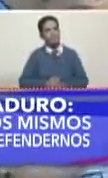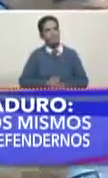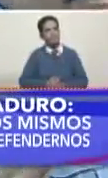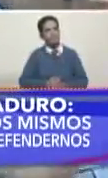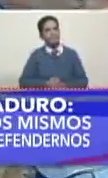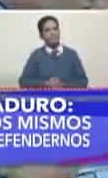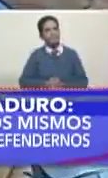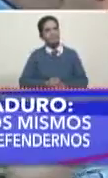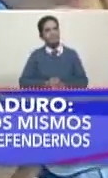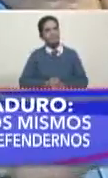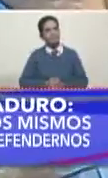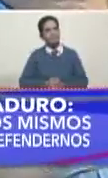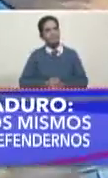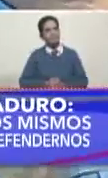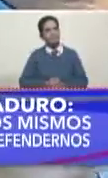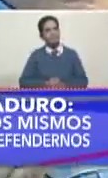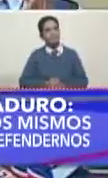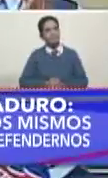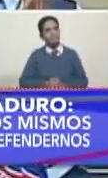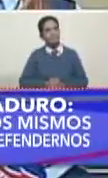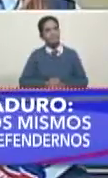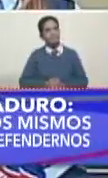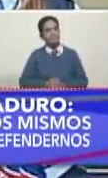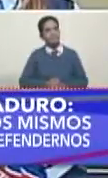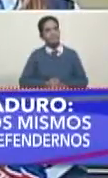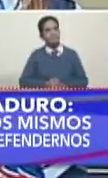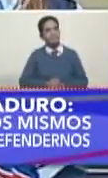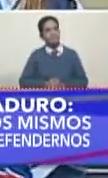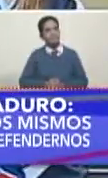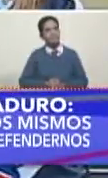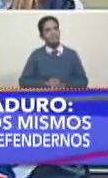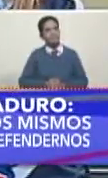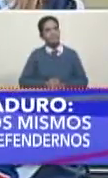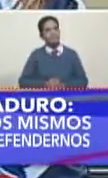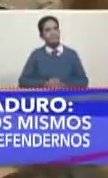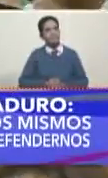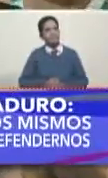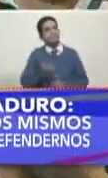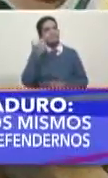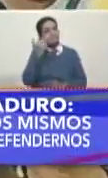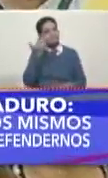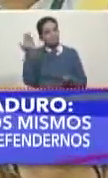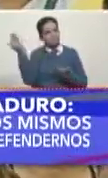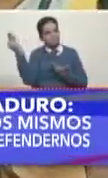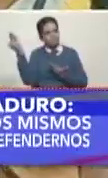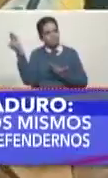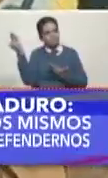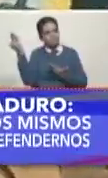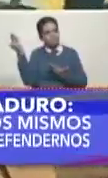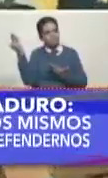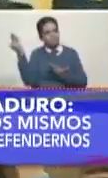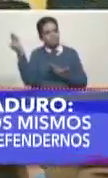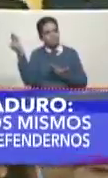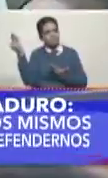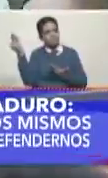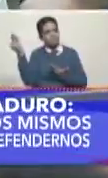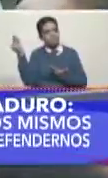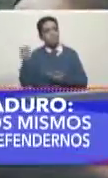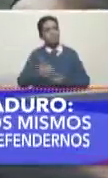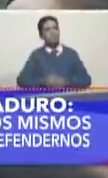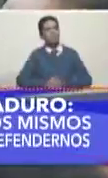merengue. Perseguido del gobierno colombiano, a Winston Vallenilla, Roberto